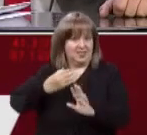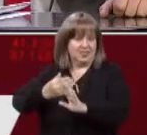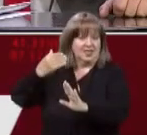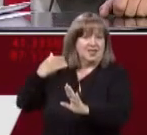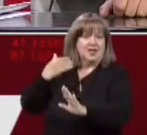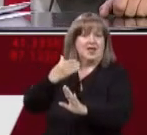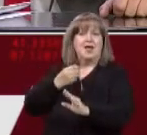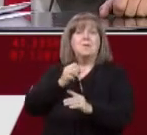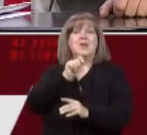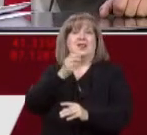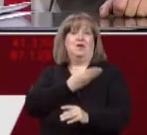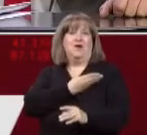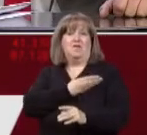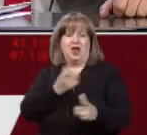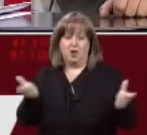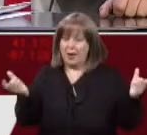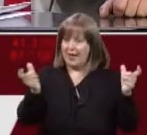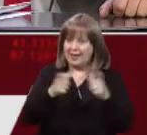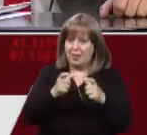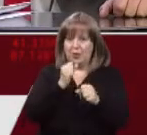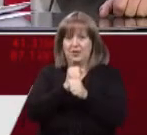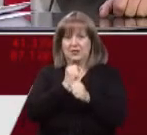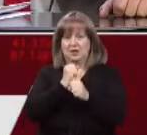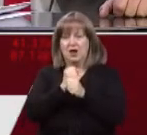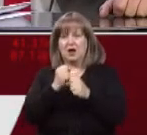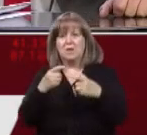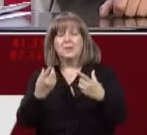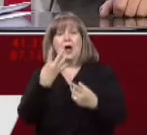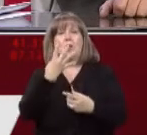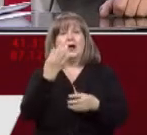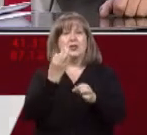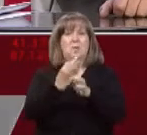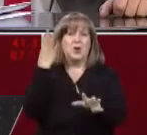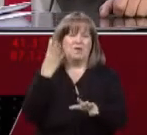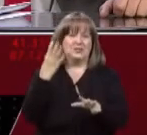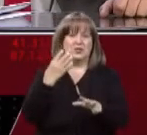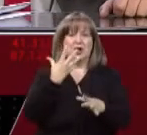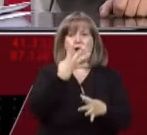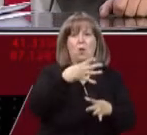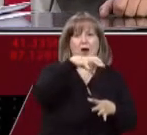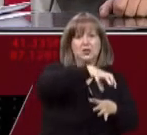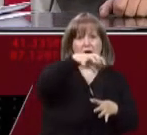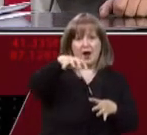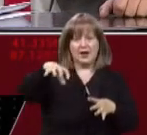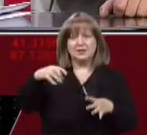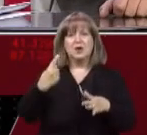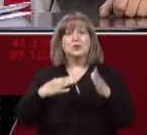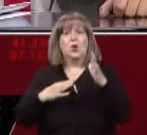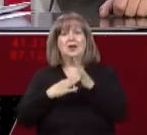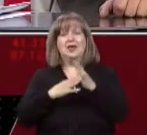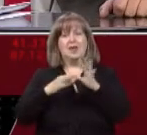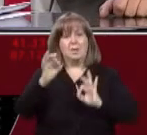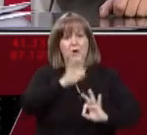el mes de febrero arrancamos con un equipo calificado, contratado inclusive, 4 expertos en 4 áreas centrales, más un líder de